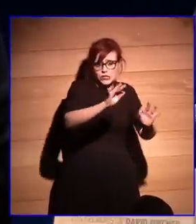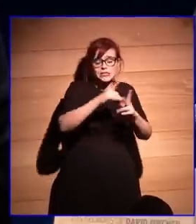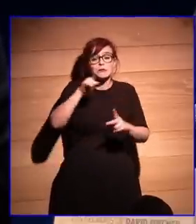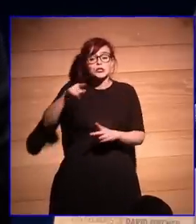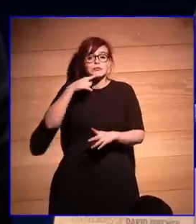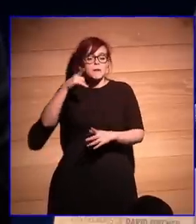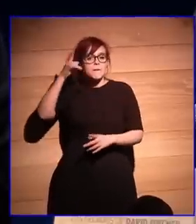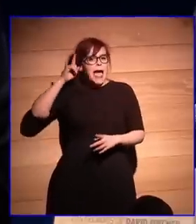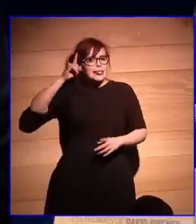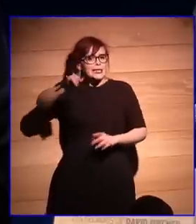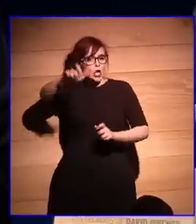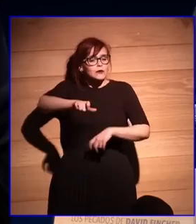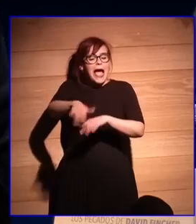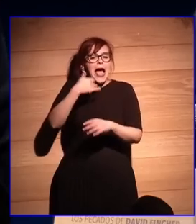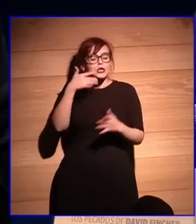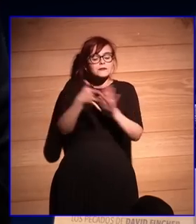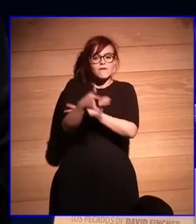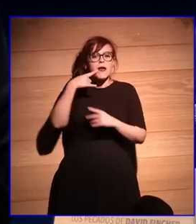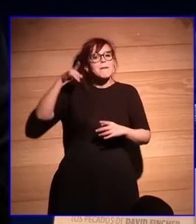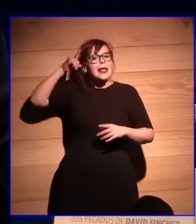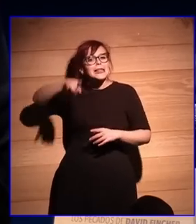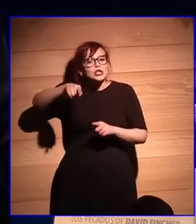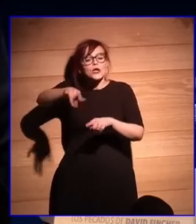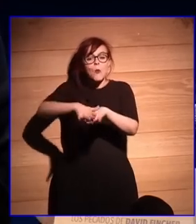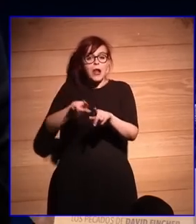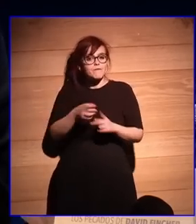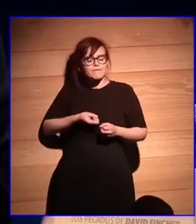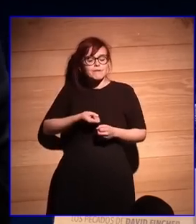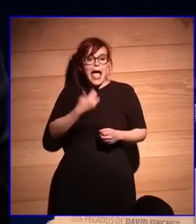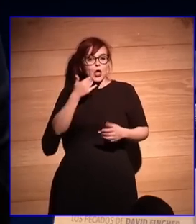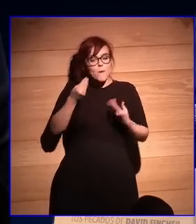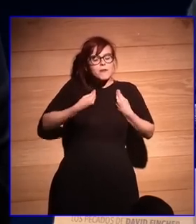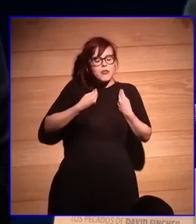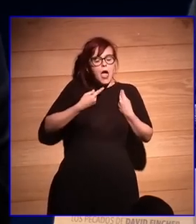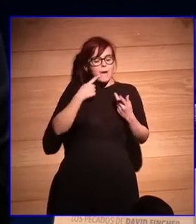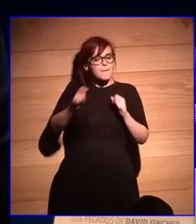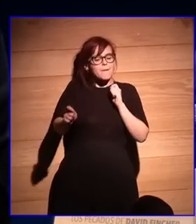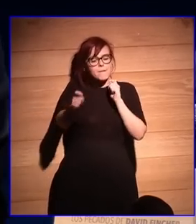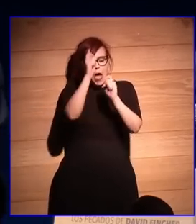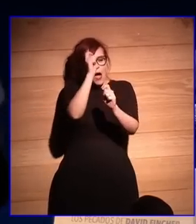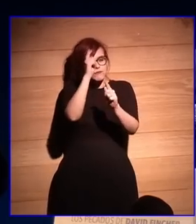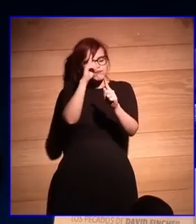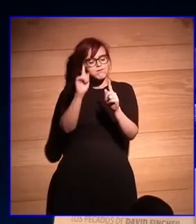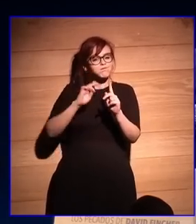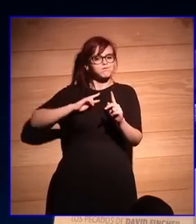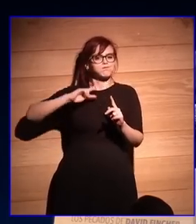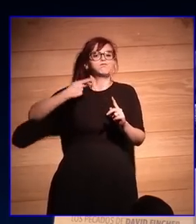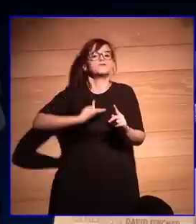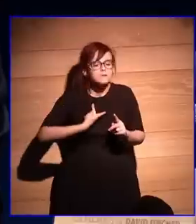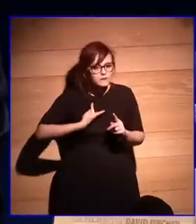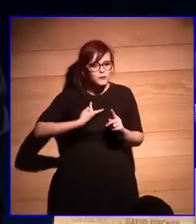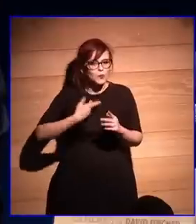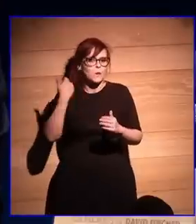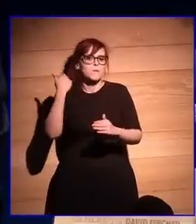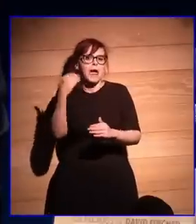malditos son aquellos a los que les ha ocurrido algo que les ha llevado a ejercer ese mal, ¿no? No sé si ahora